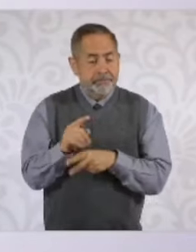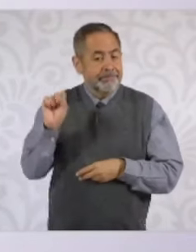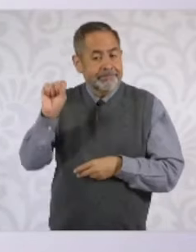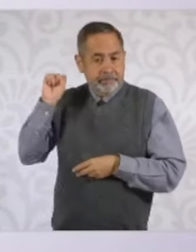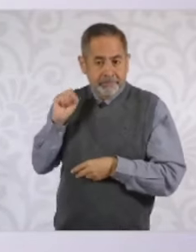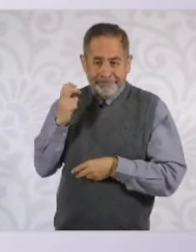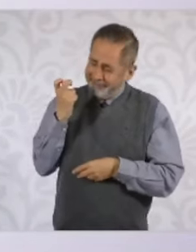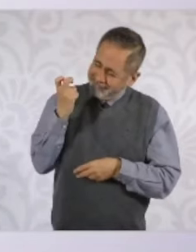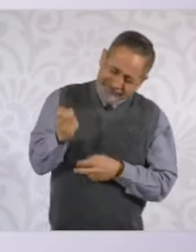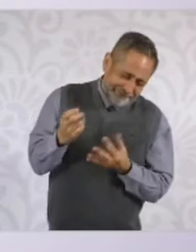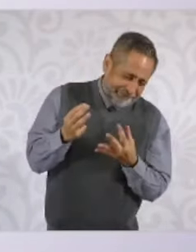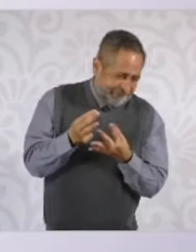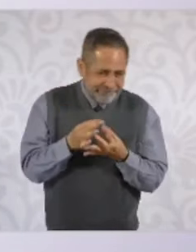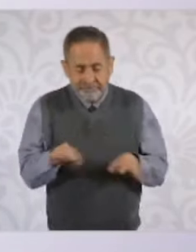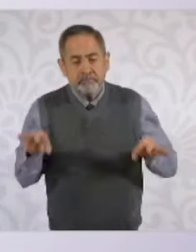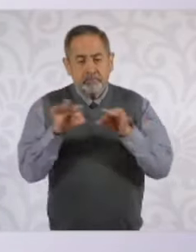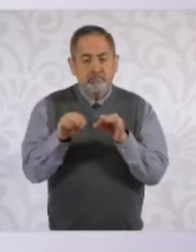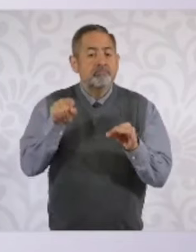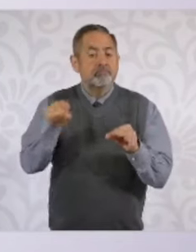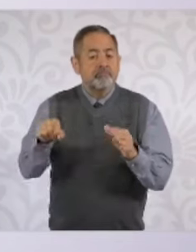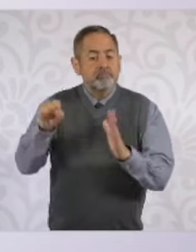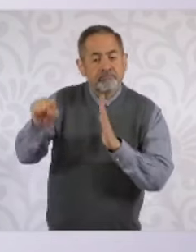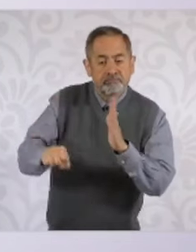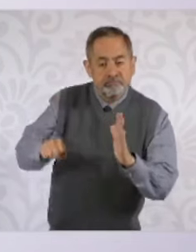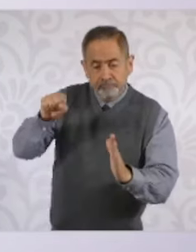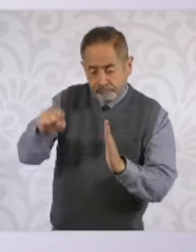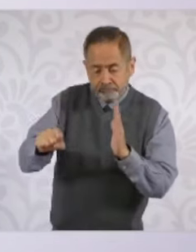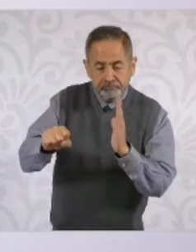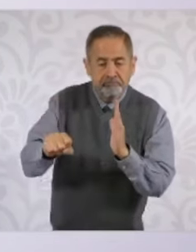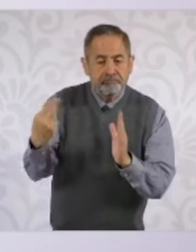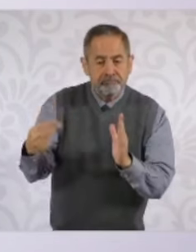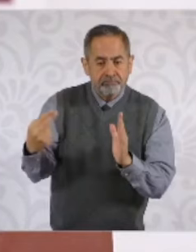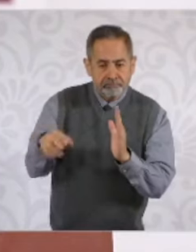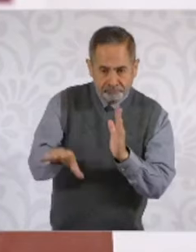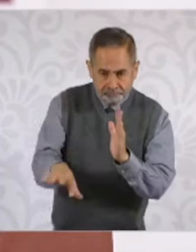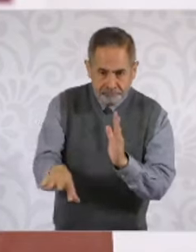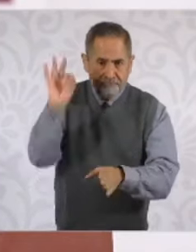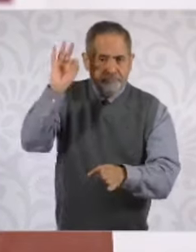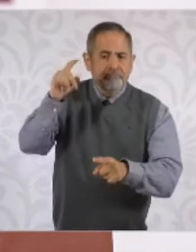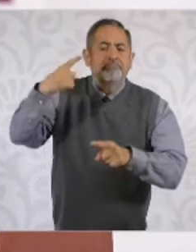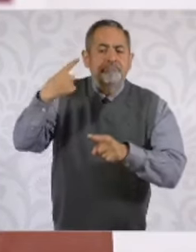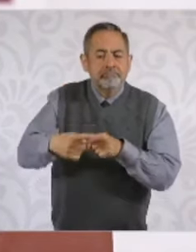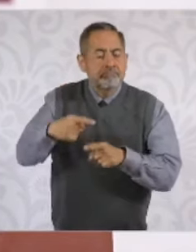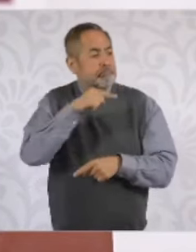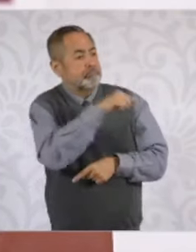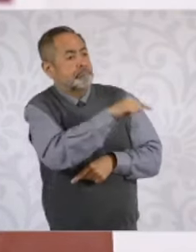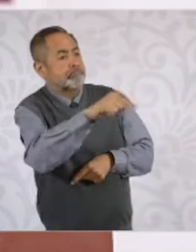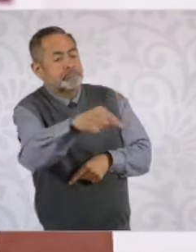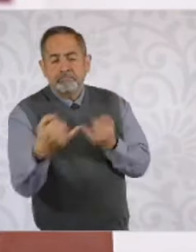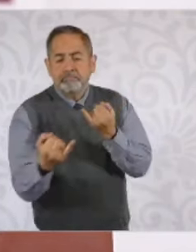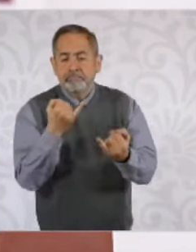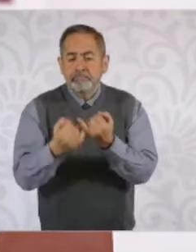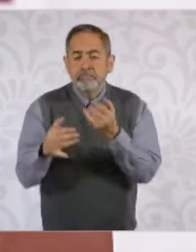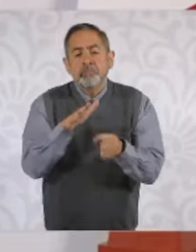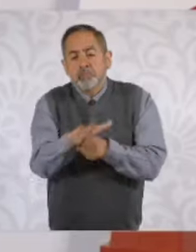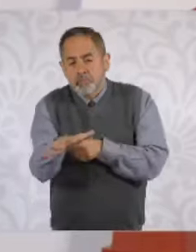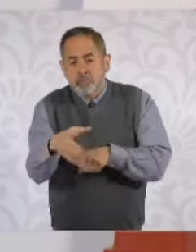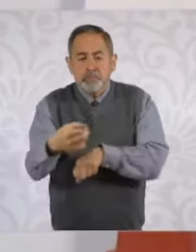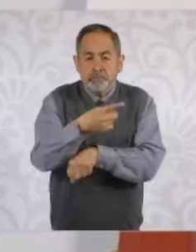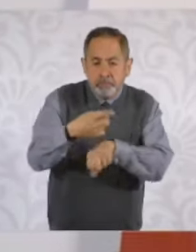importante, es la tómbola para saber quién o la selección al azar, para